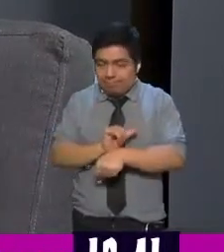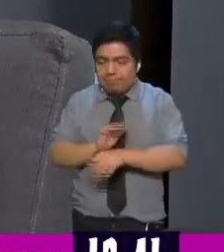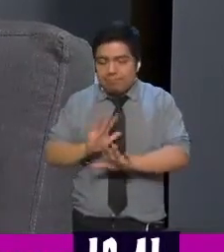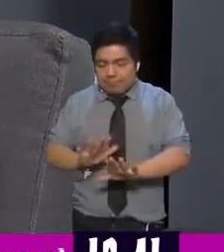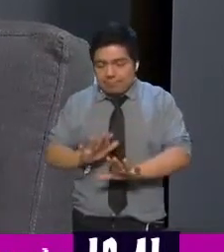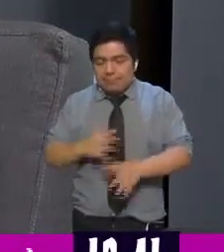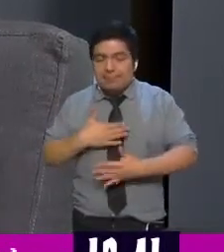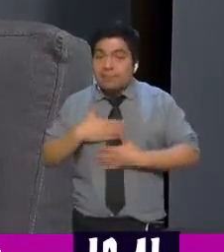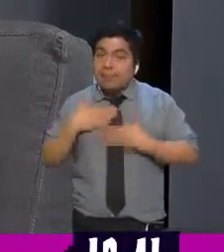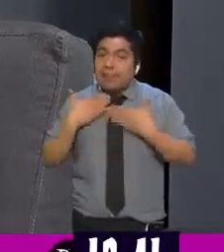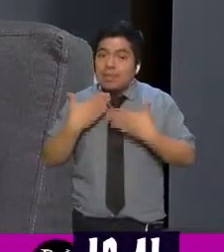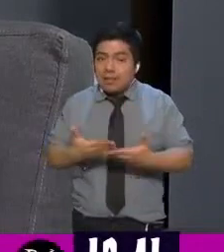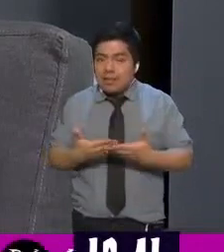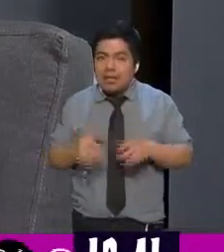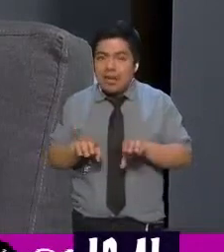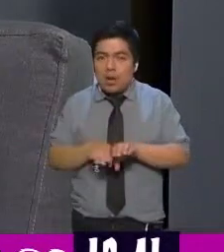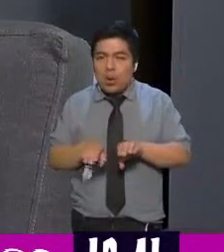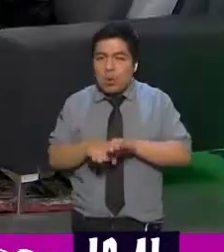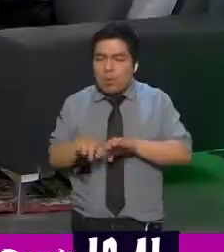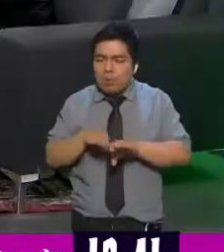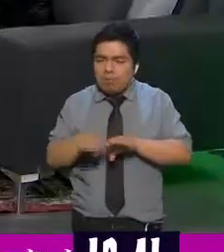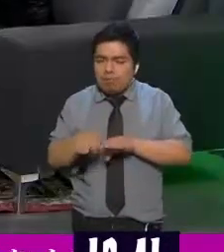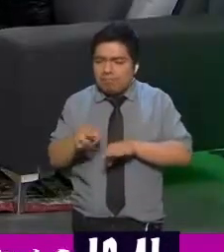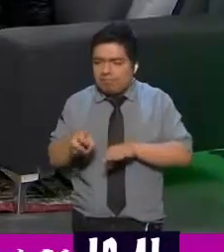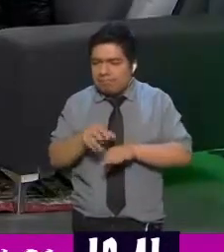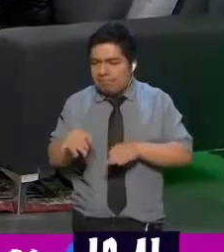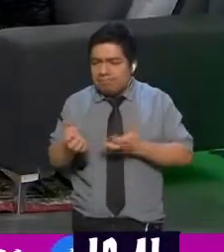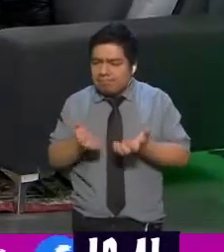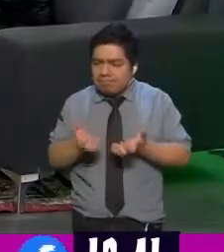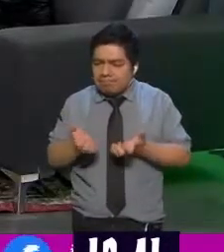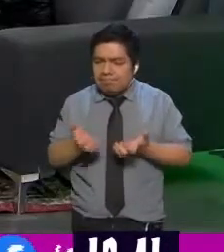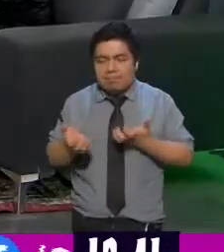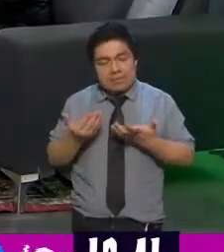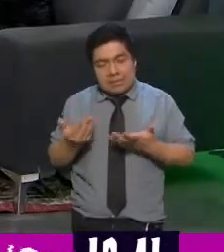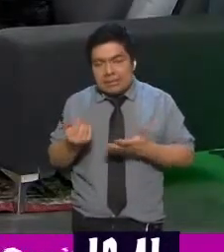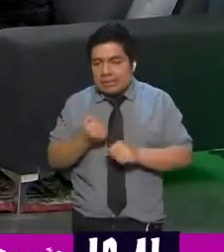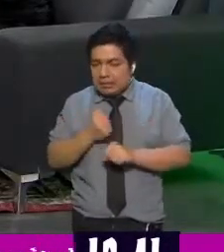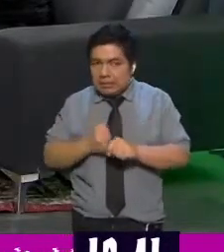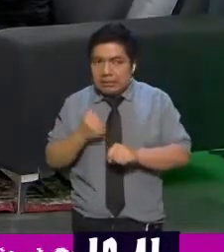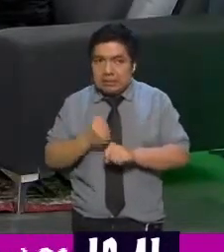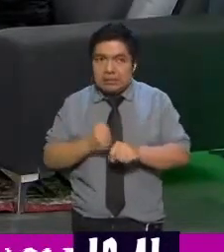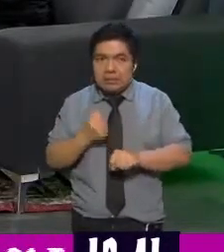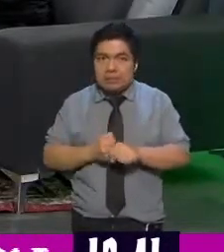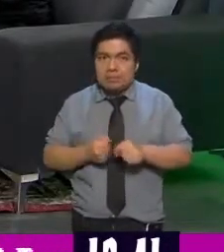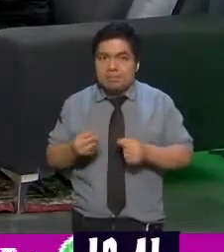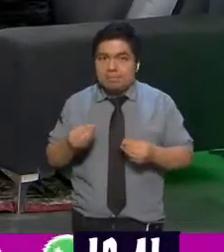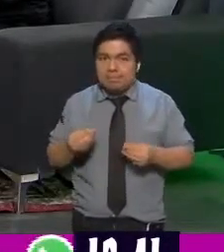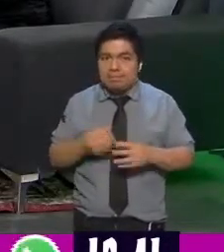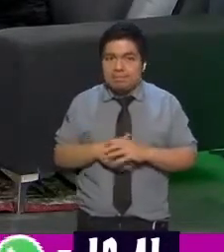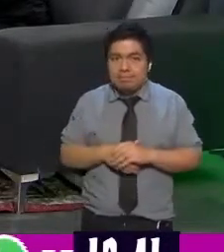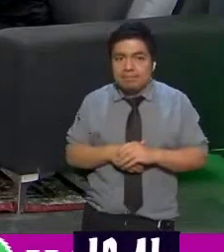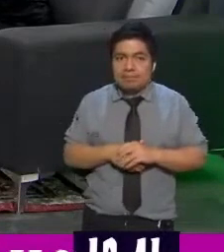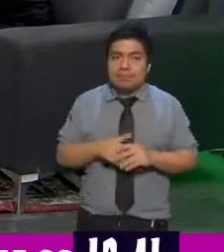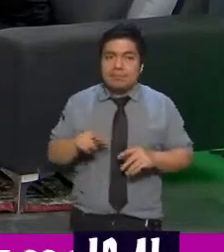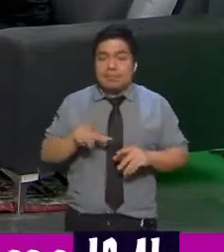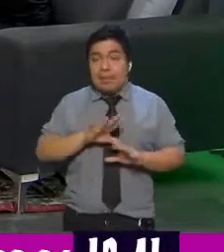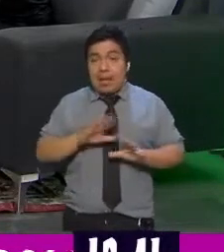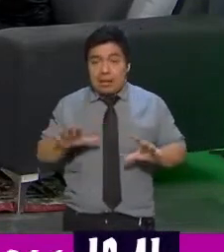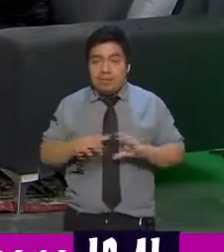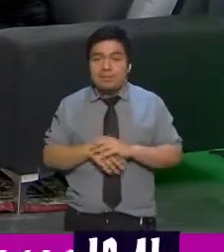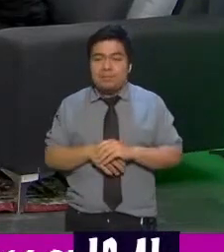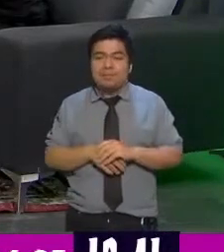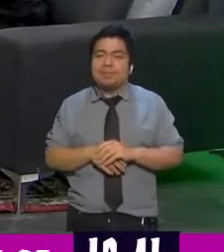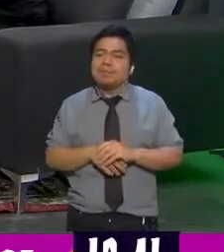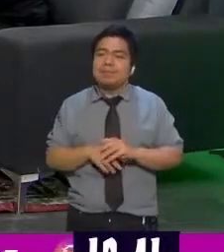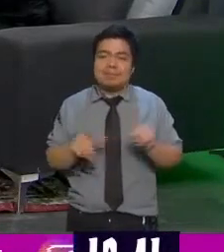con nosotros. ¿Cómo se trabaja eso? Pues con ejercicios de actuación y todo. No, y, charro, mira, cuando ya pariste... No,